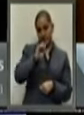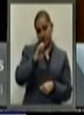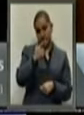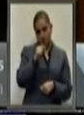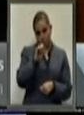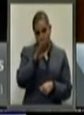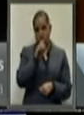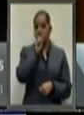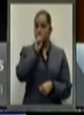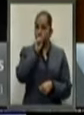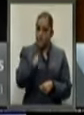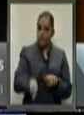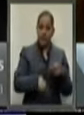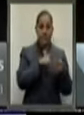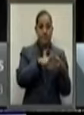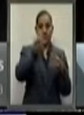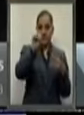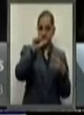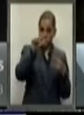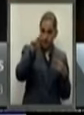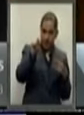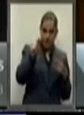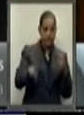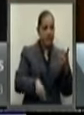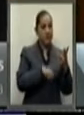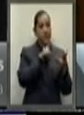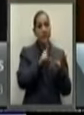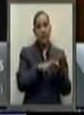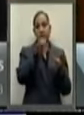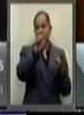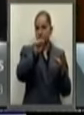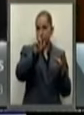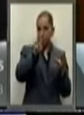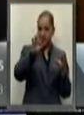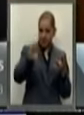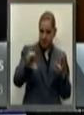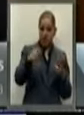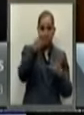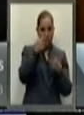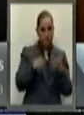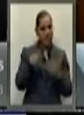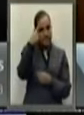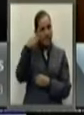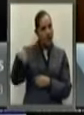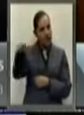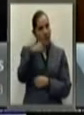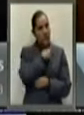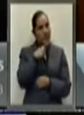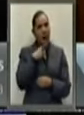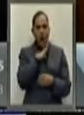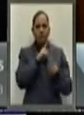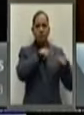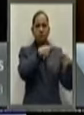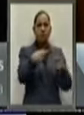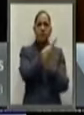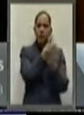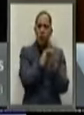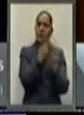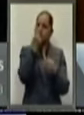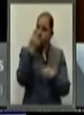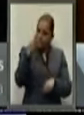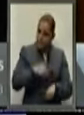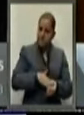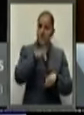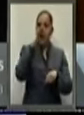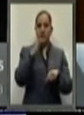de Administración Tributaria y a la Secretaría de Relaciones Exteriores para que fortalezcan y brinden mayor difusión